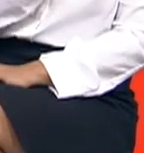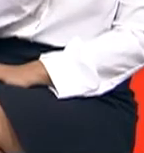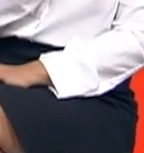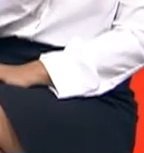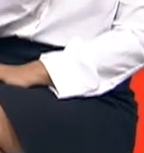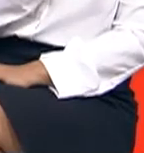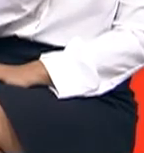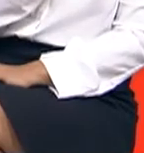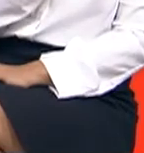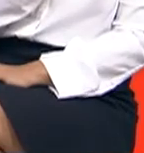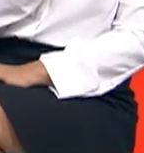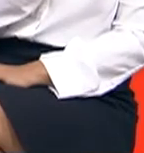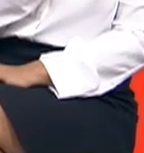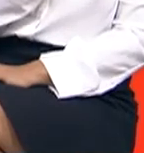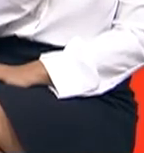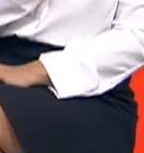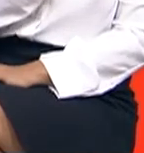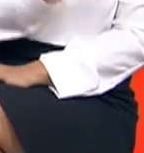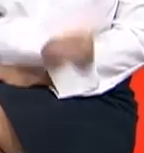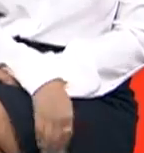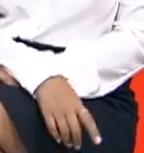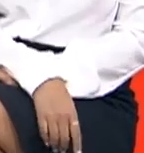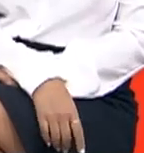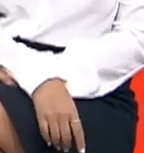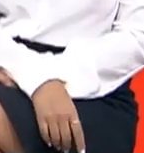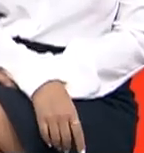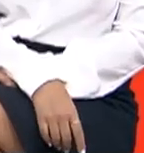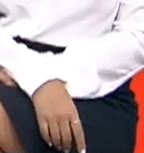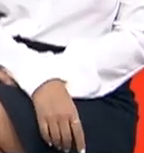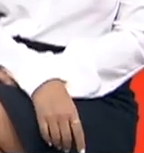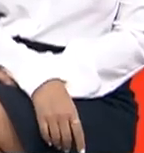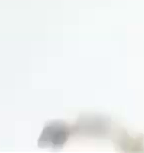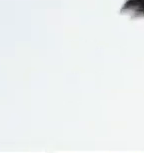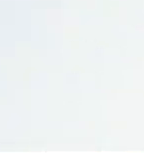Jimena Cardona y tú y yo nos vemos la próxima semana.